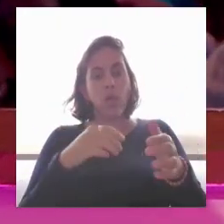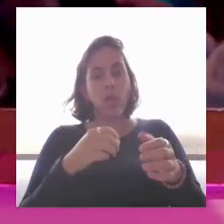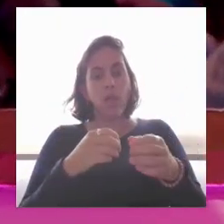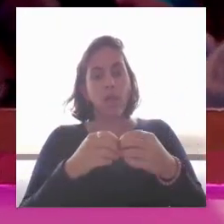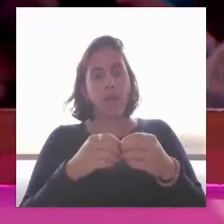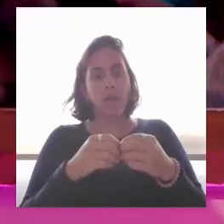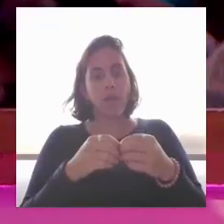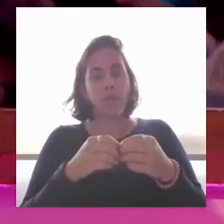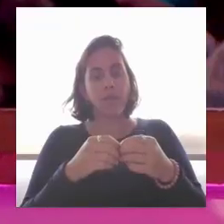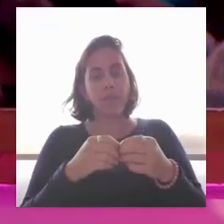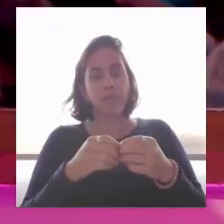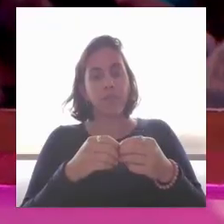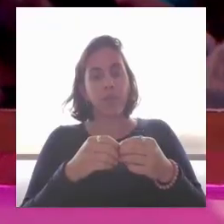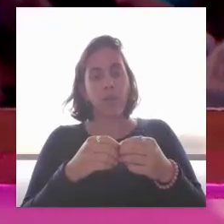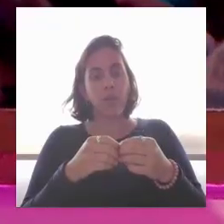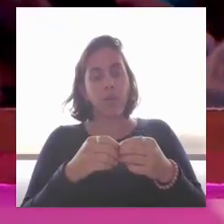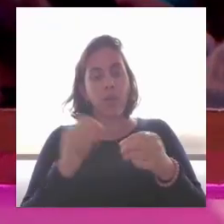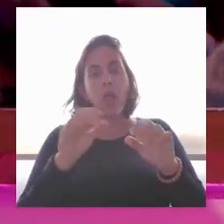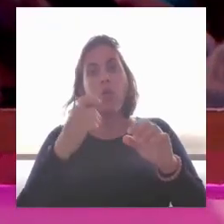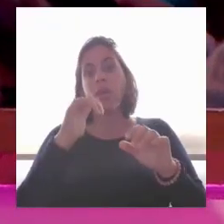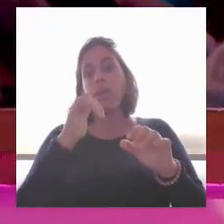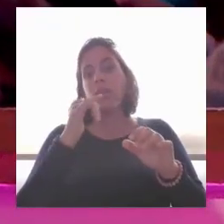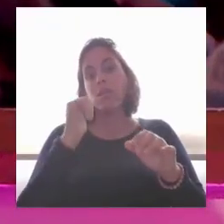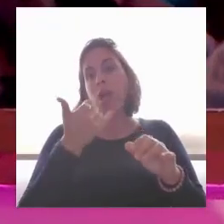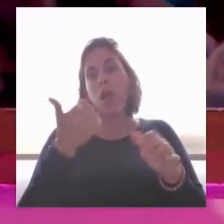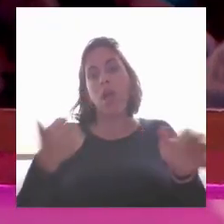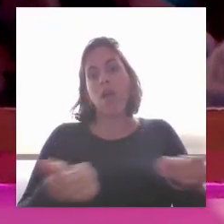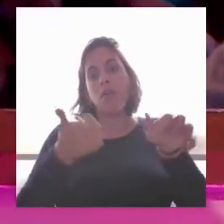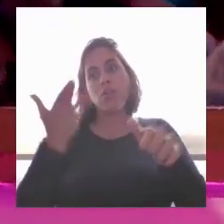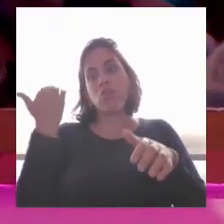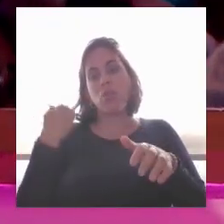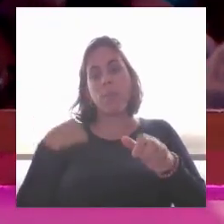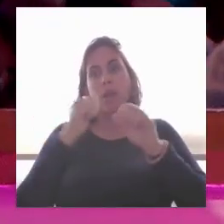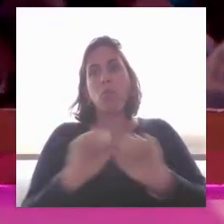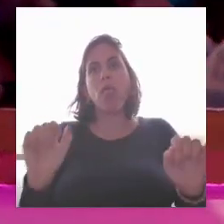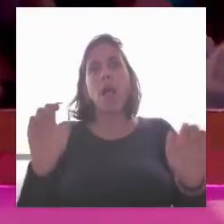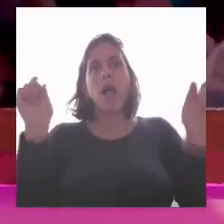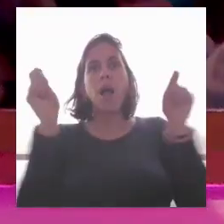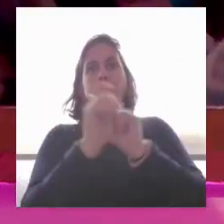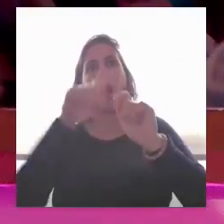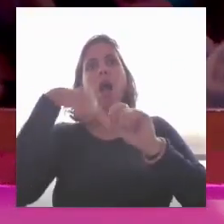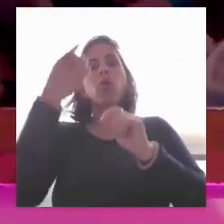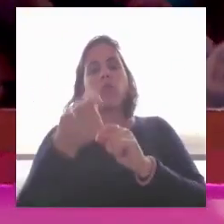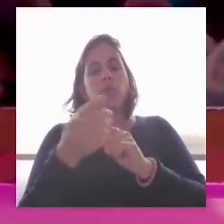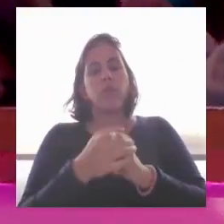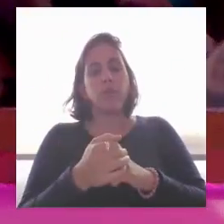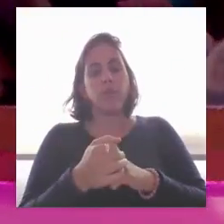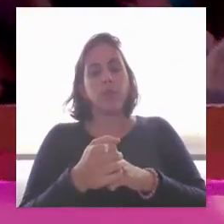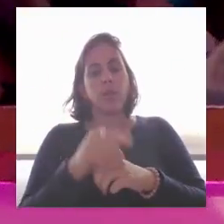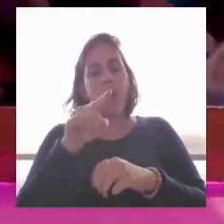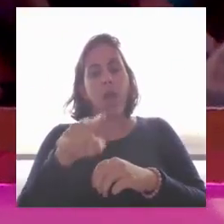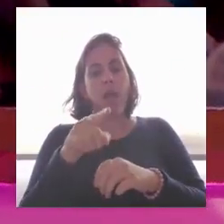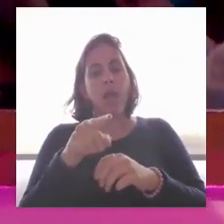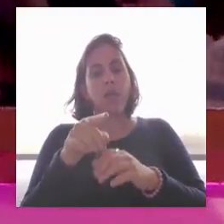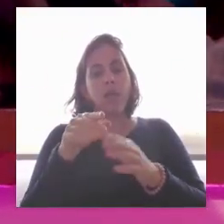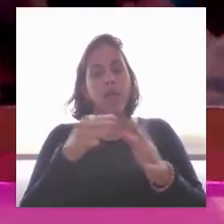lo que está dejando de ser para convertirse en otra cosa, en ese río del